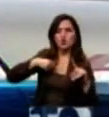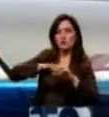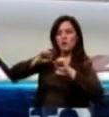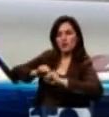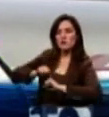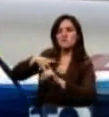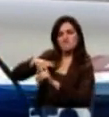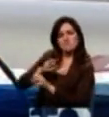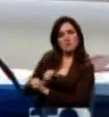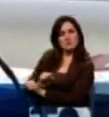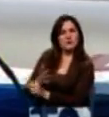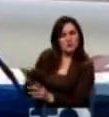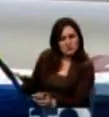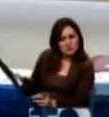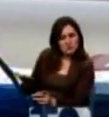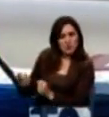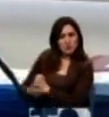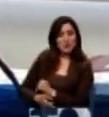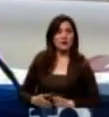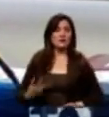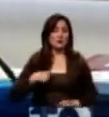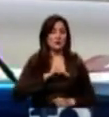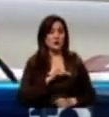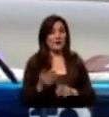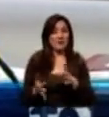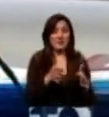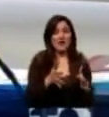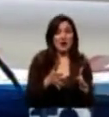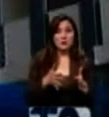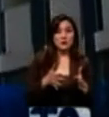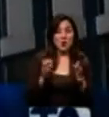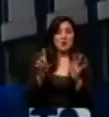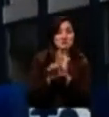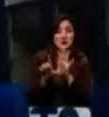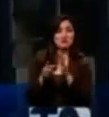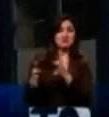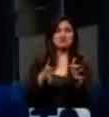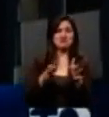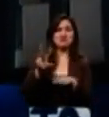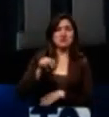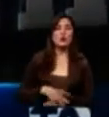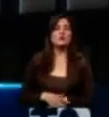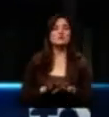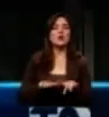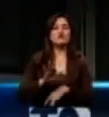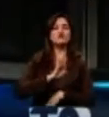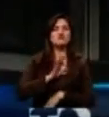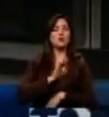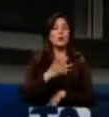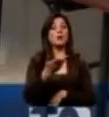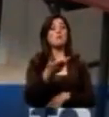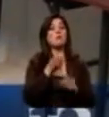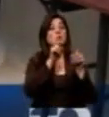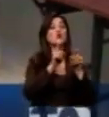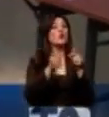Participación Ciudadana, sin embargo, les importa poco no dar trámite a este código. Una secretaría técnica recogerá sus opciones de pregunta